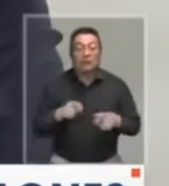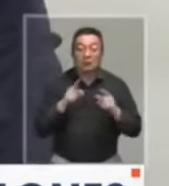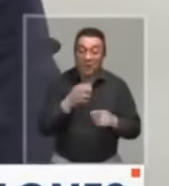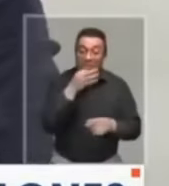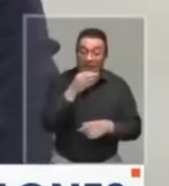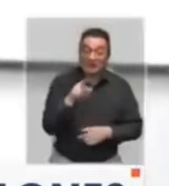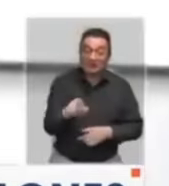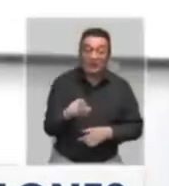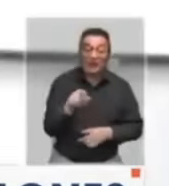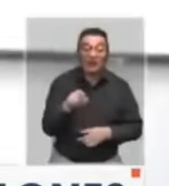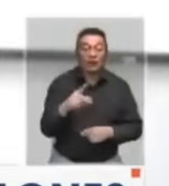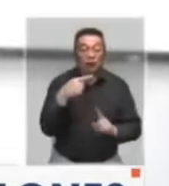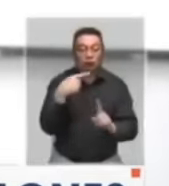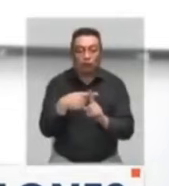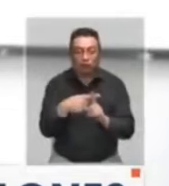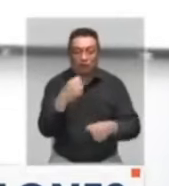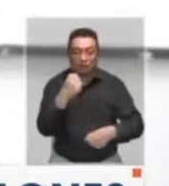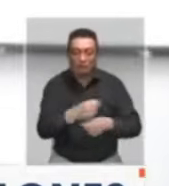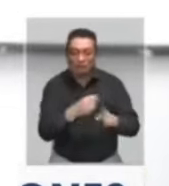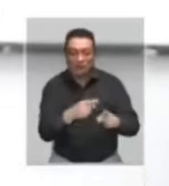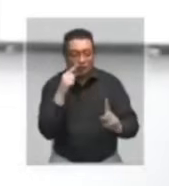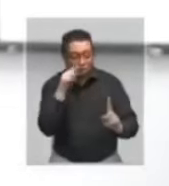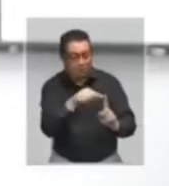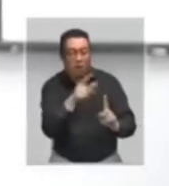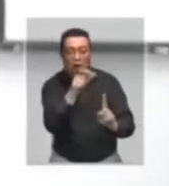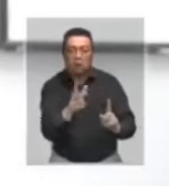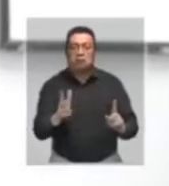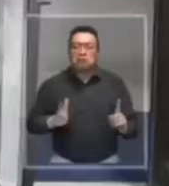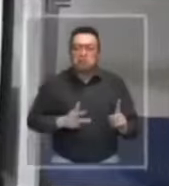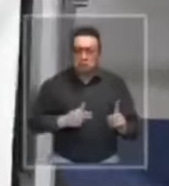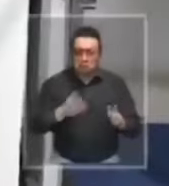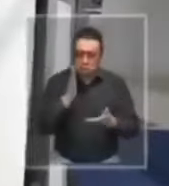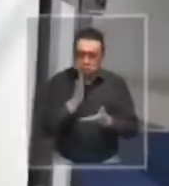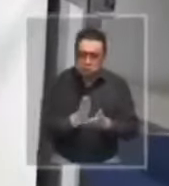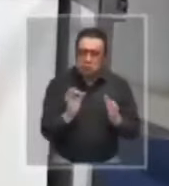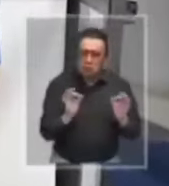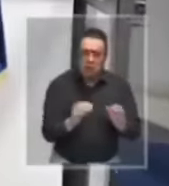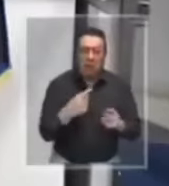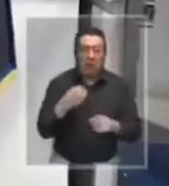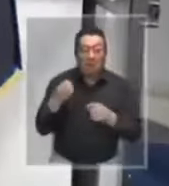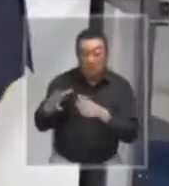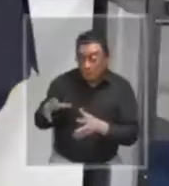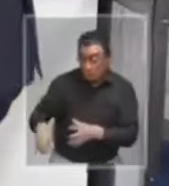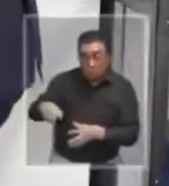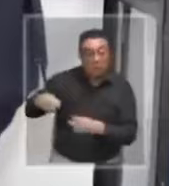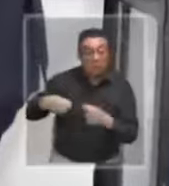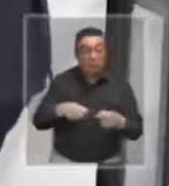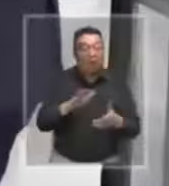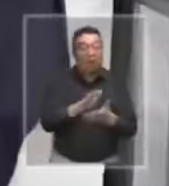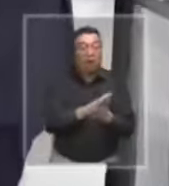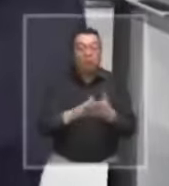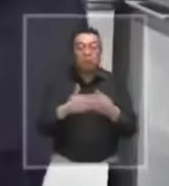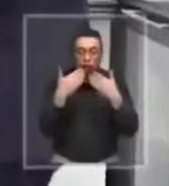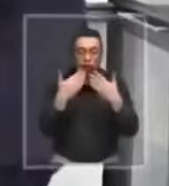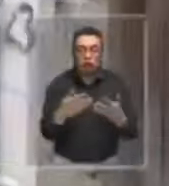él, más allá de la positiva reacción de todos frente a este acto de honestidad, en especial de quien había extraviado su finiquito, el ejemplo que está entregando a